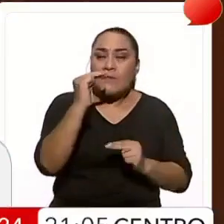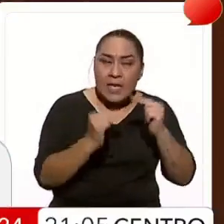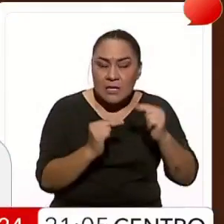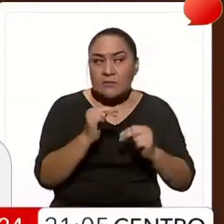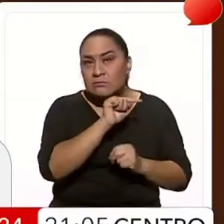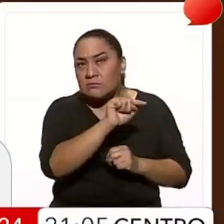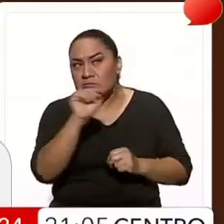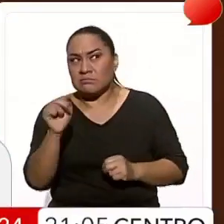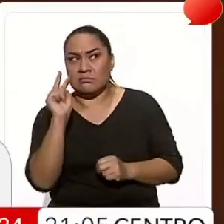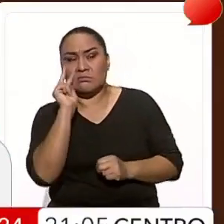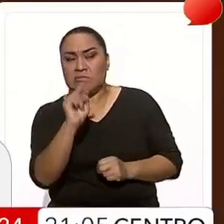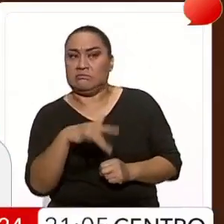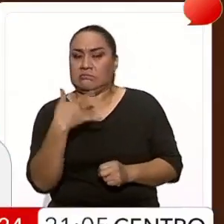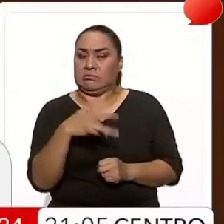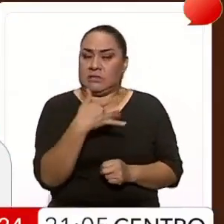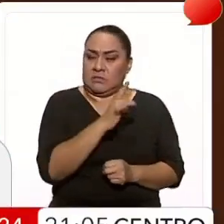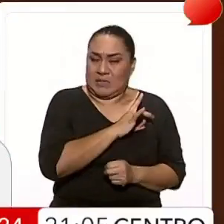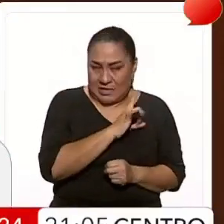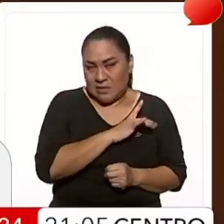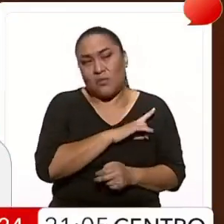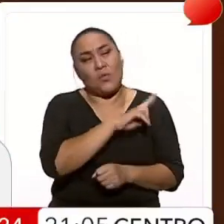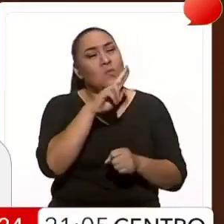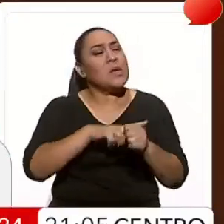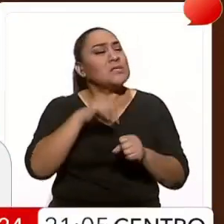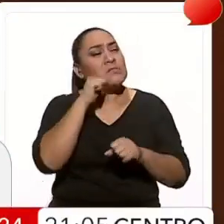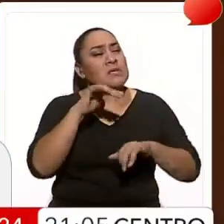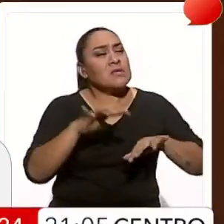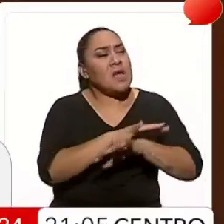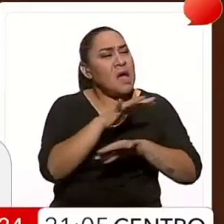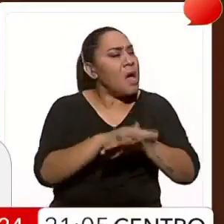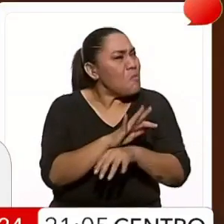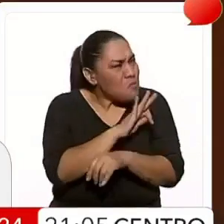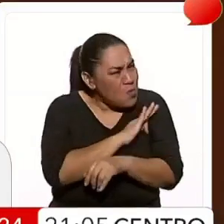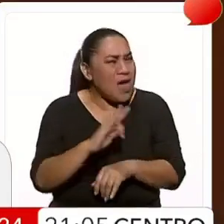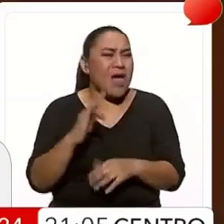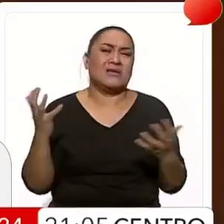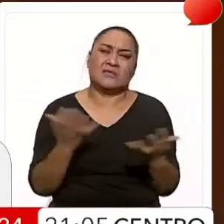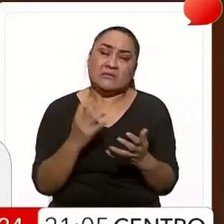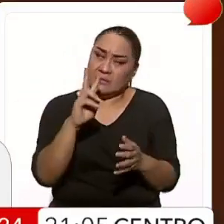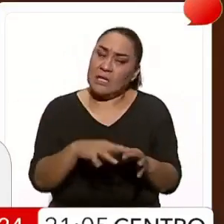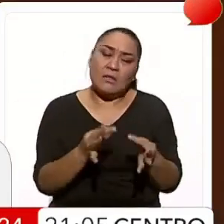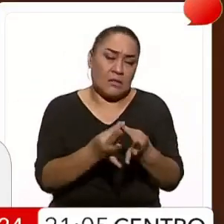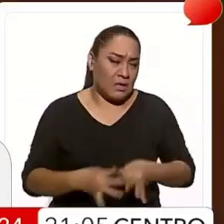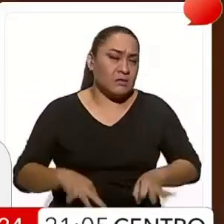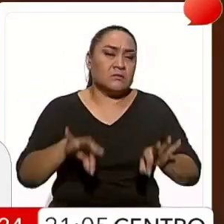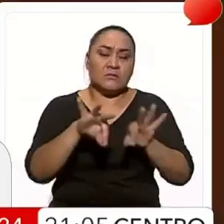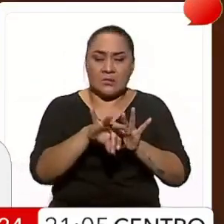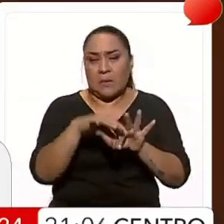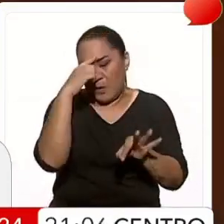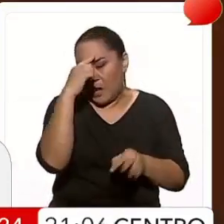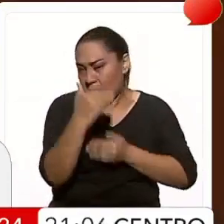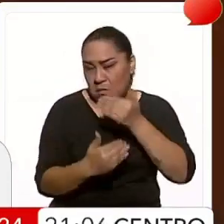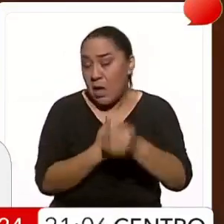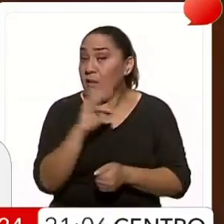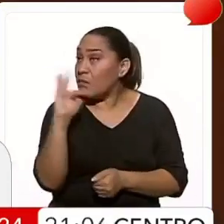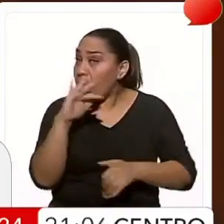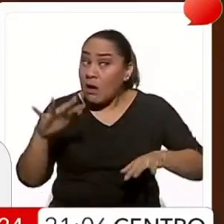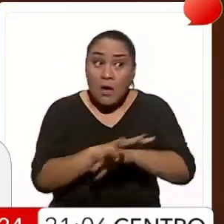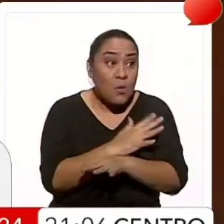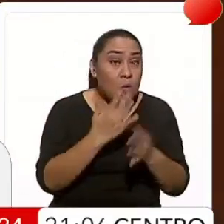nos dan miedo. Siempre da miedo el cambio, pero siempre es bienvenido. Es necesario para avanzar. Si no cambiamos,